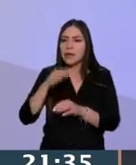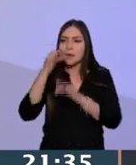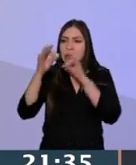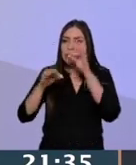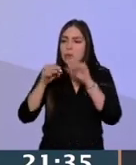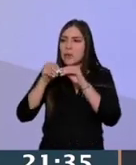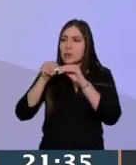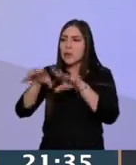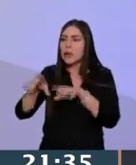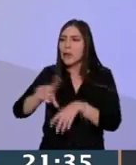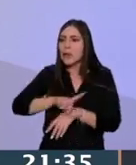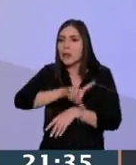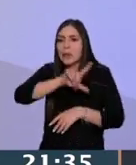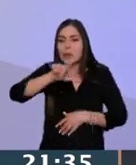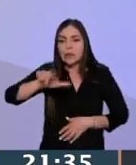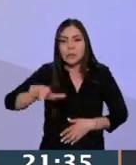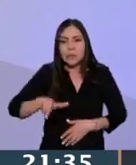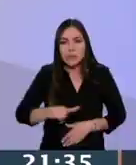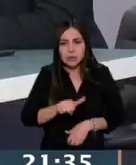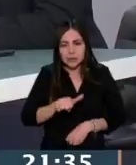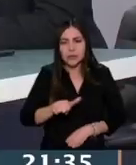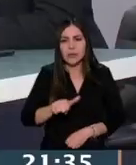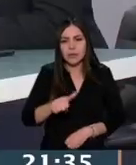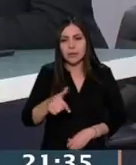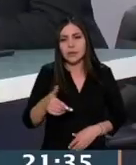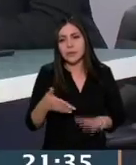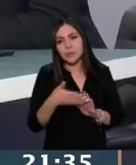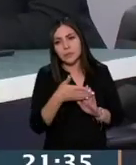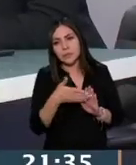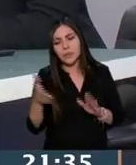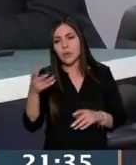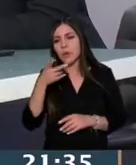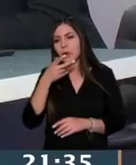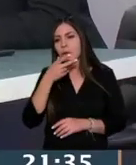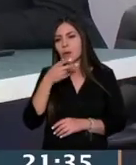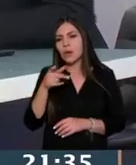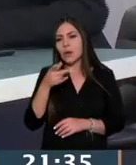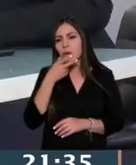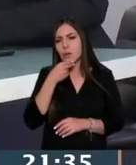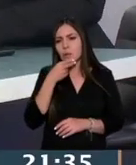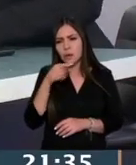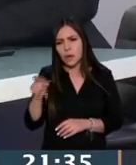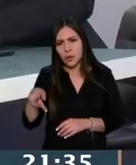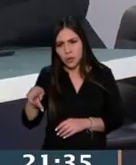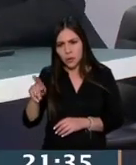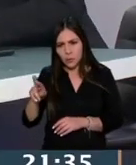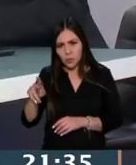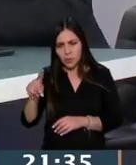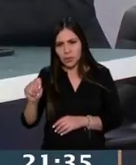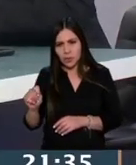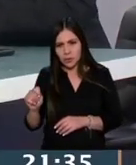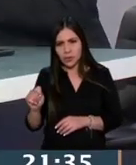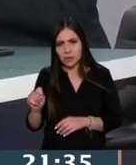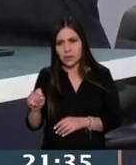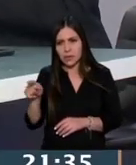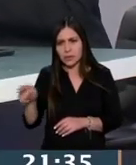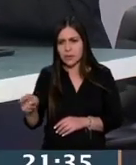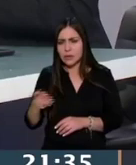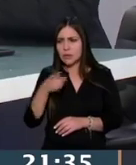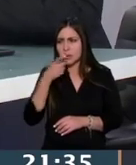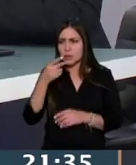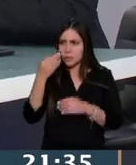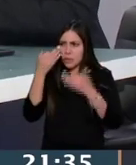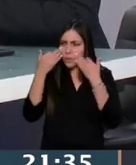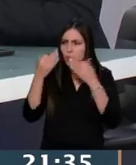y luego el desmentido, porque después de que Kurt Hackbarth, sí, ¿no? Sí. Lo